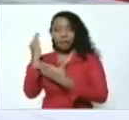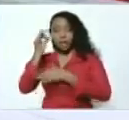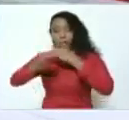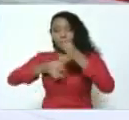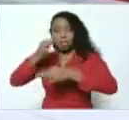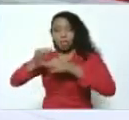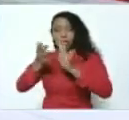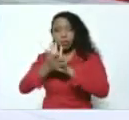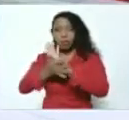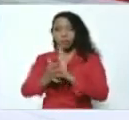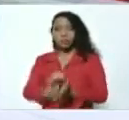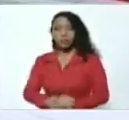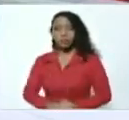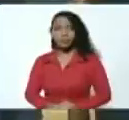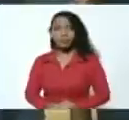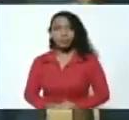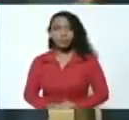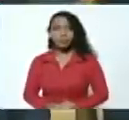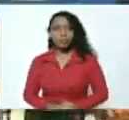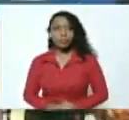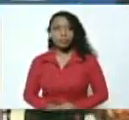esta instalación.